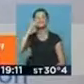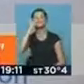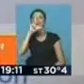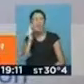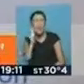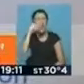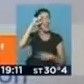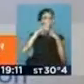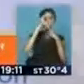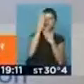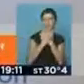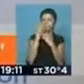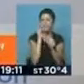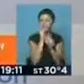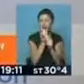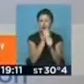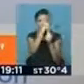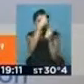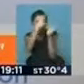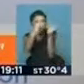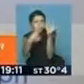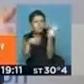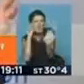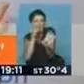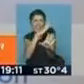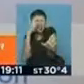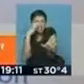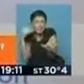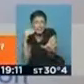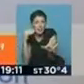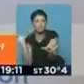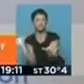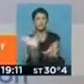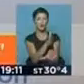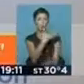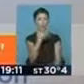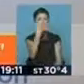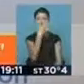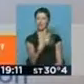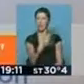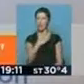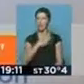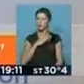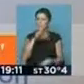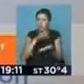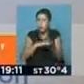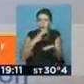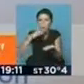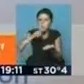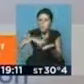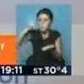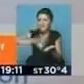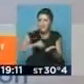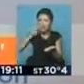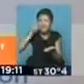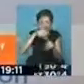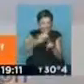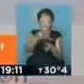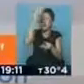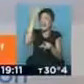ministra de trabajo graciela camaño todos decidiendo sobre el impuesto a las ganancias del cual nos